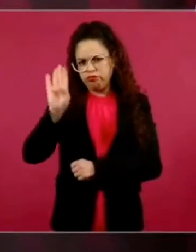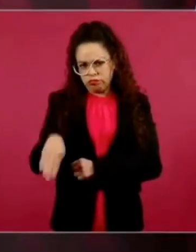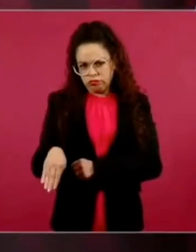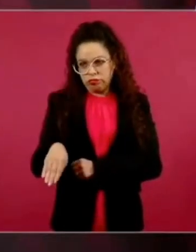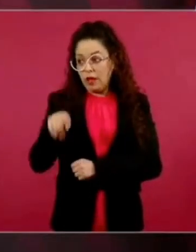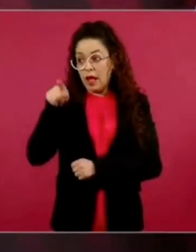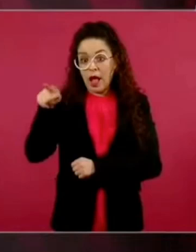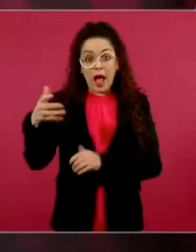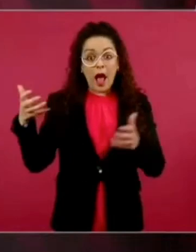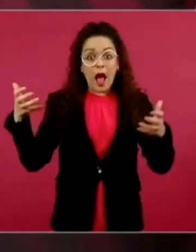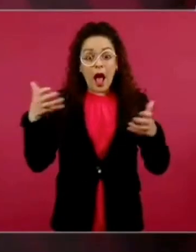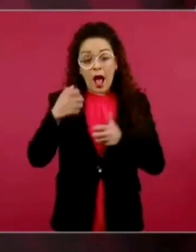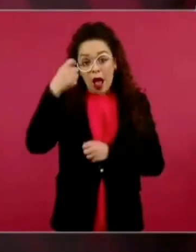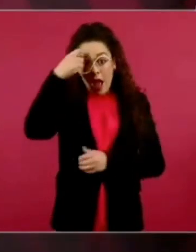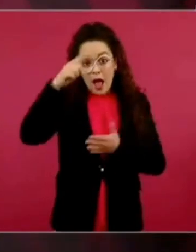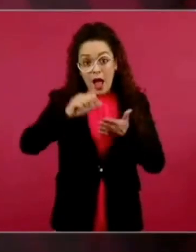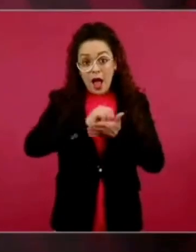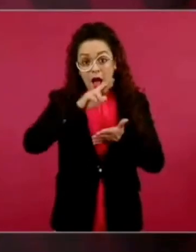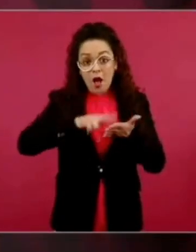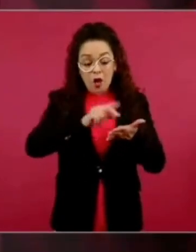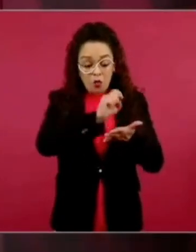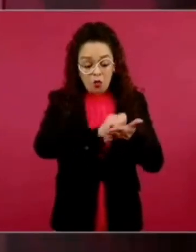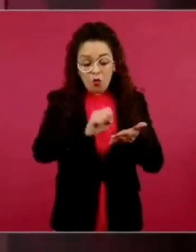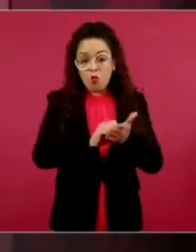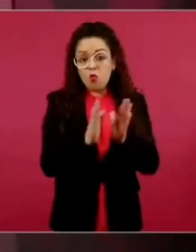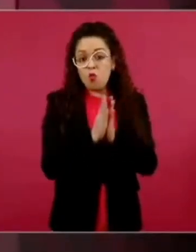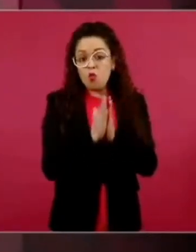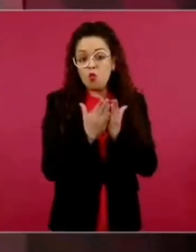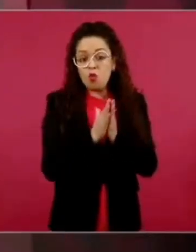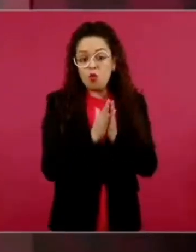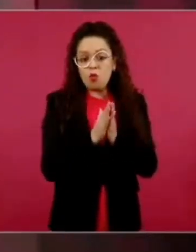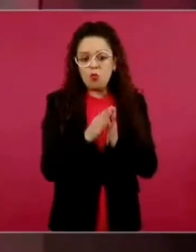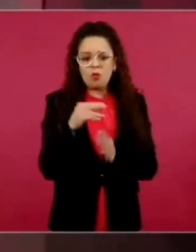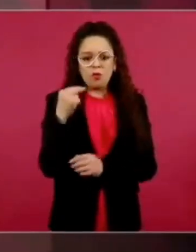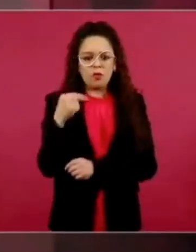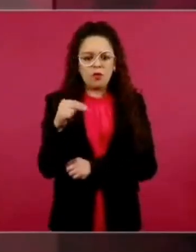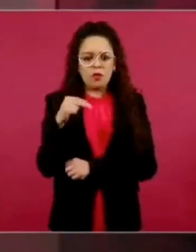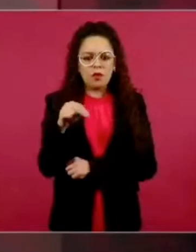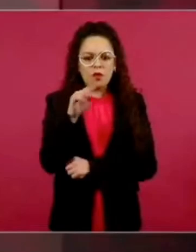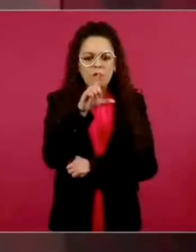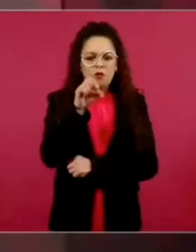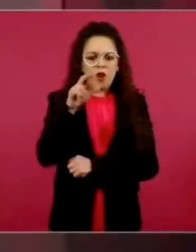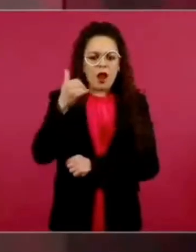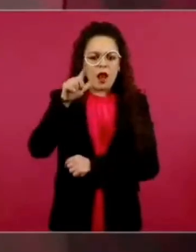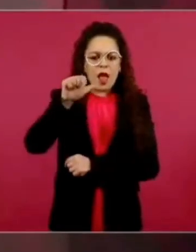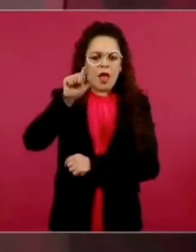escribió un librito que se llama Flor y Látigo,